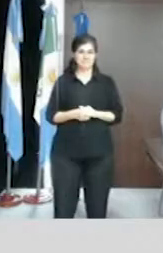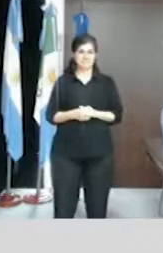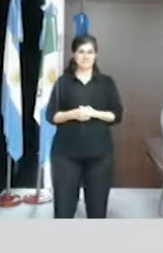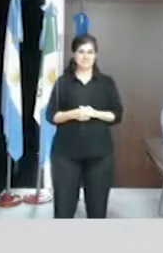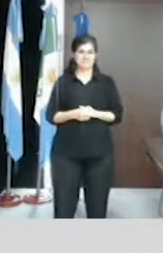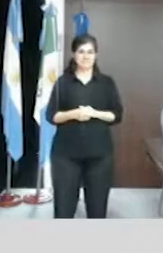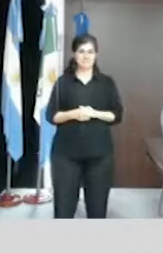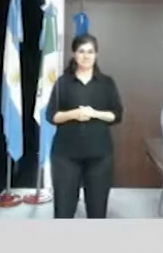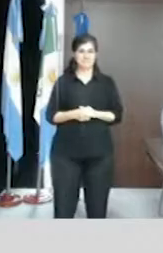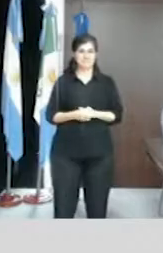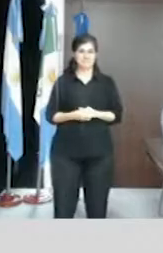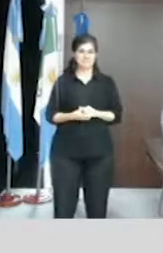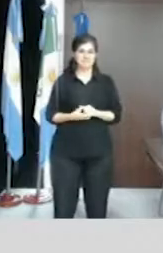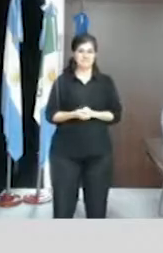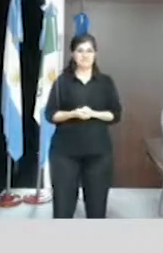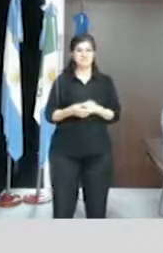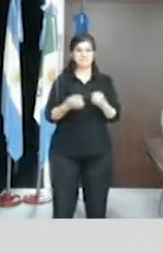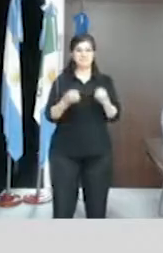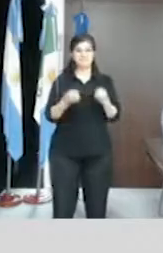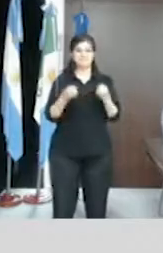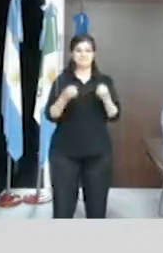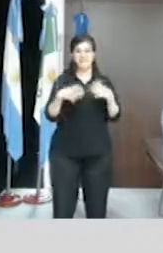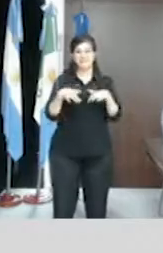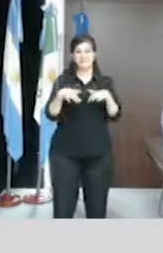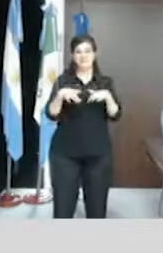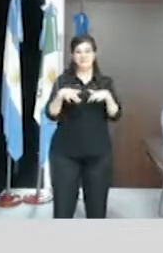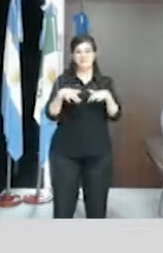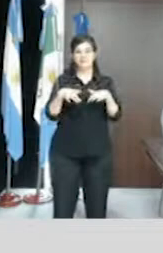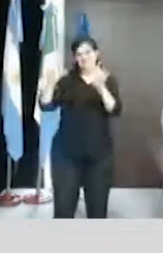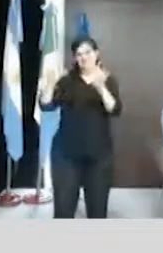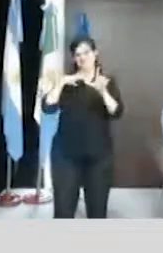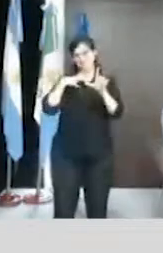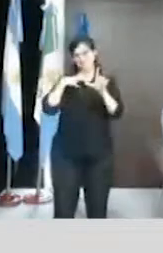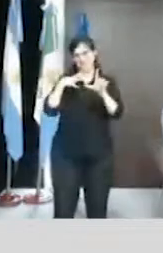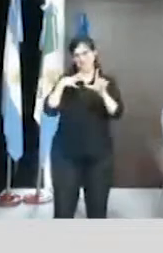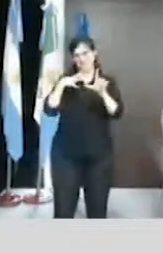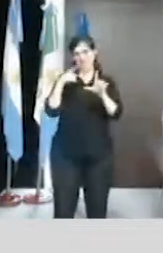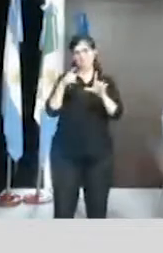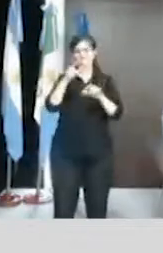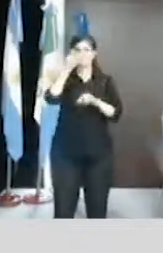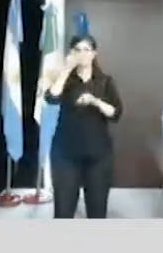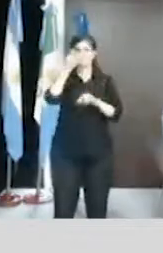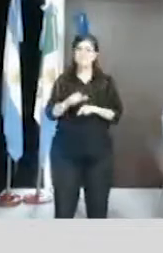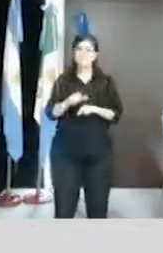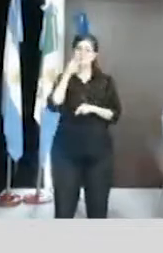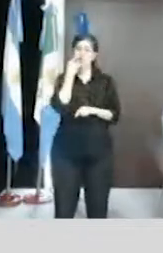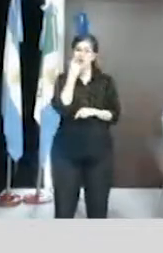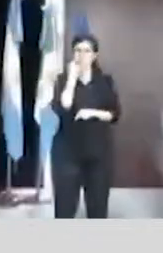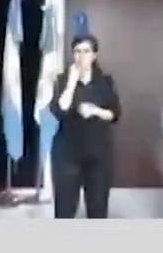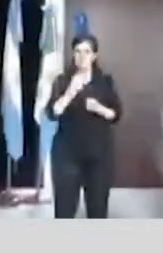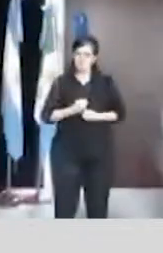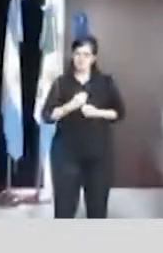Mientras que recuperamos el PPT, él puede expresar lo que está atravesando.